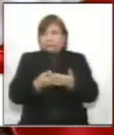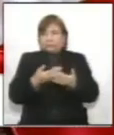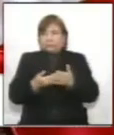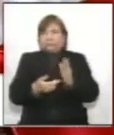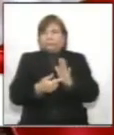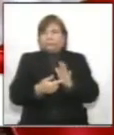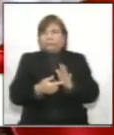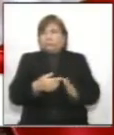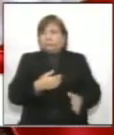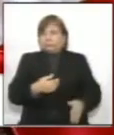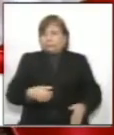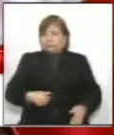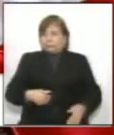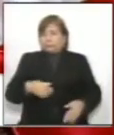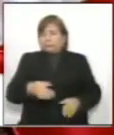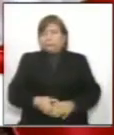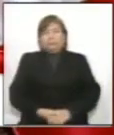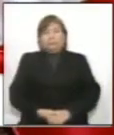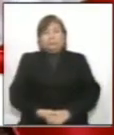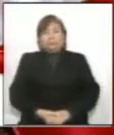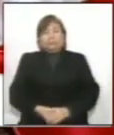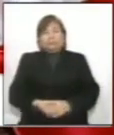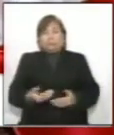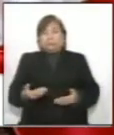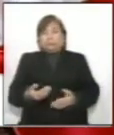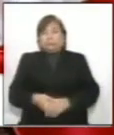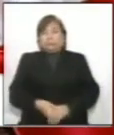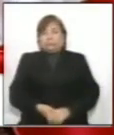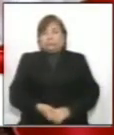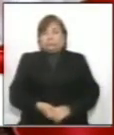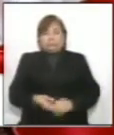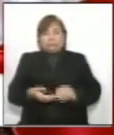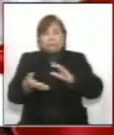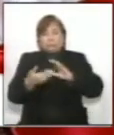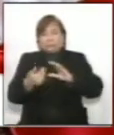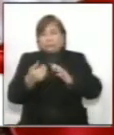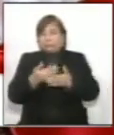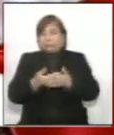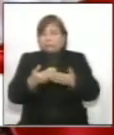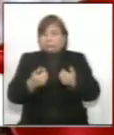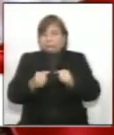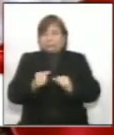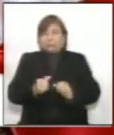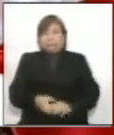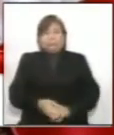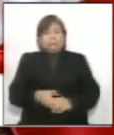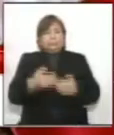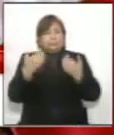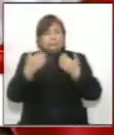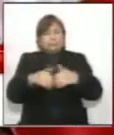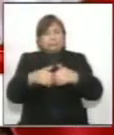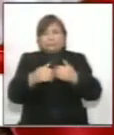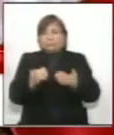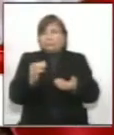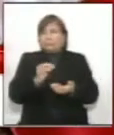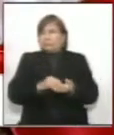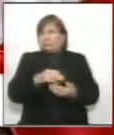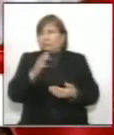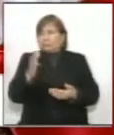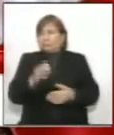ministro aquí en el hemiciclo del Congreso de la República, de que habían actos de corrupción, que se ha pretendido a una empresa que no tiene más allá de 10.000